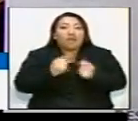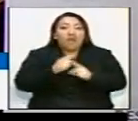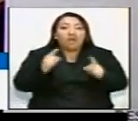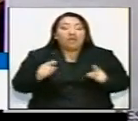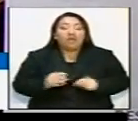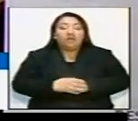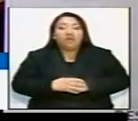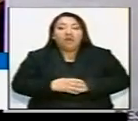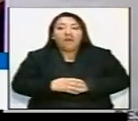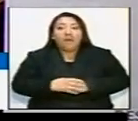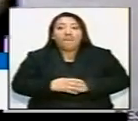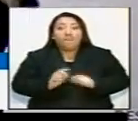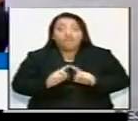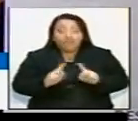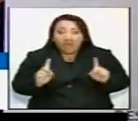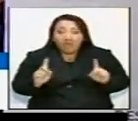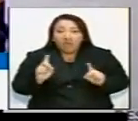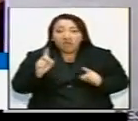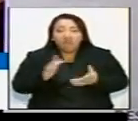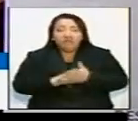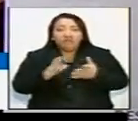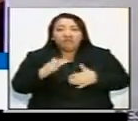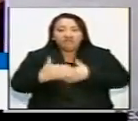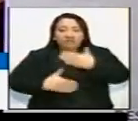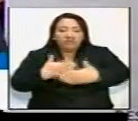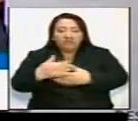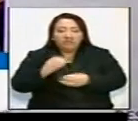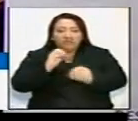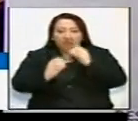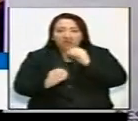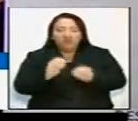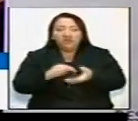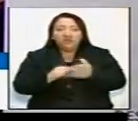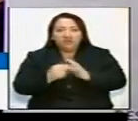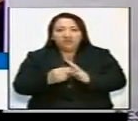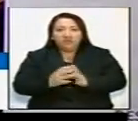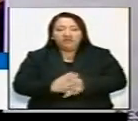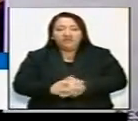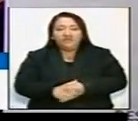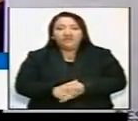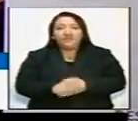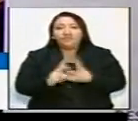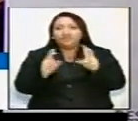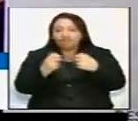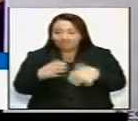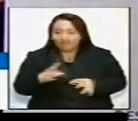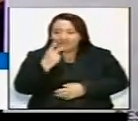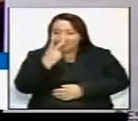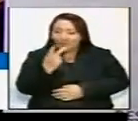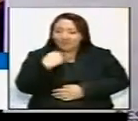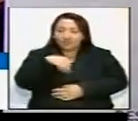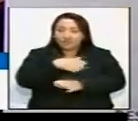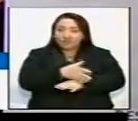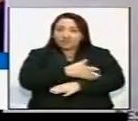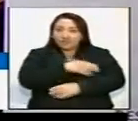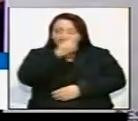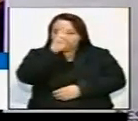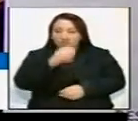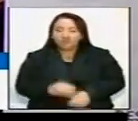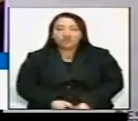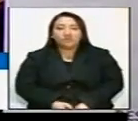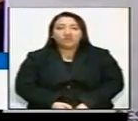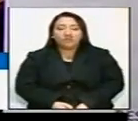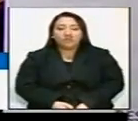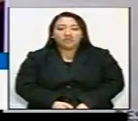Una gran objeción al proceso de reforma fue un tema que también se vio en Perú.